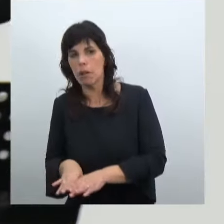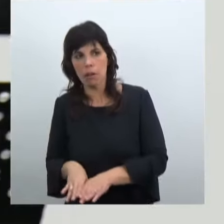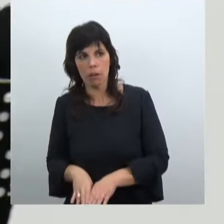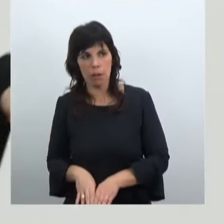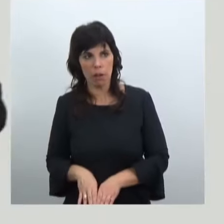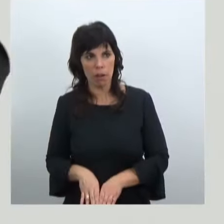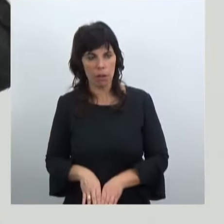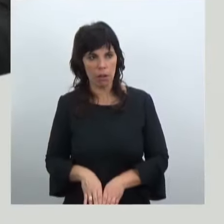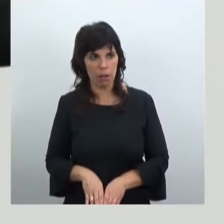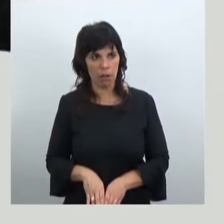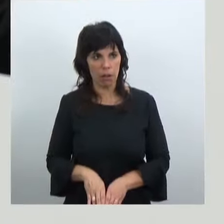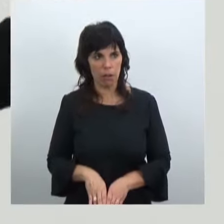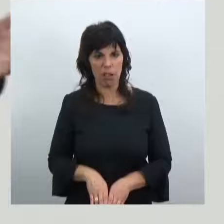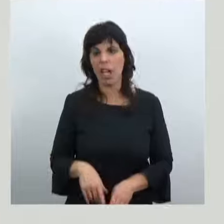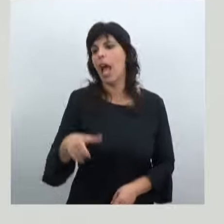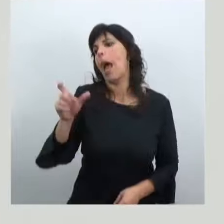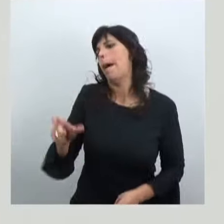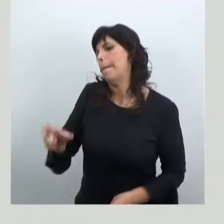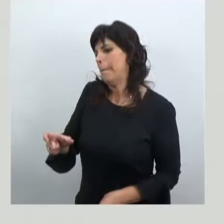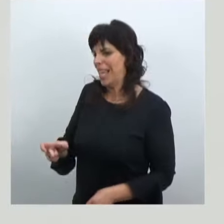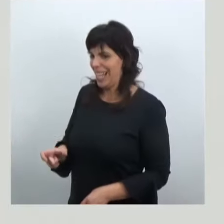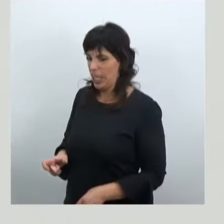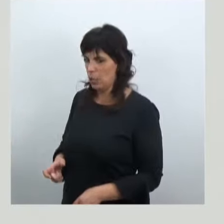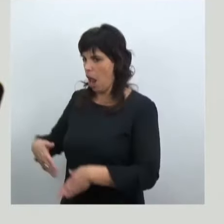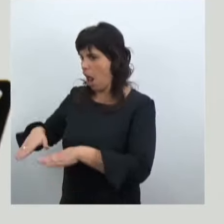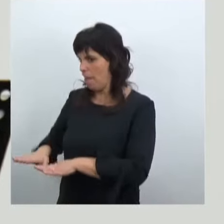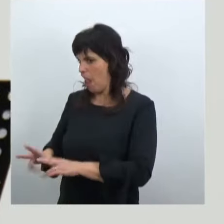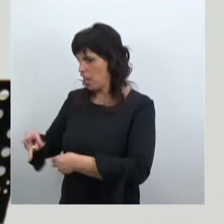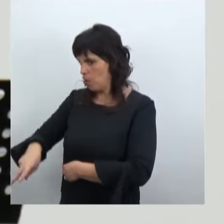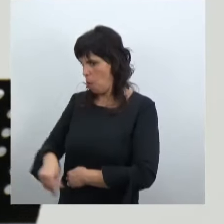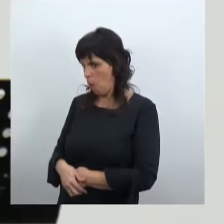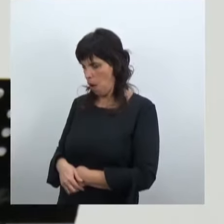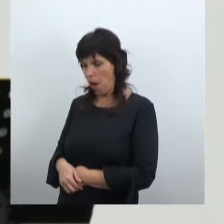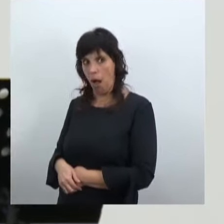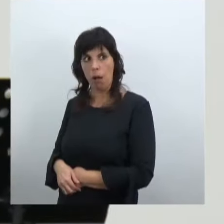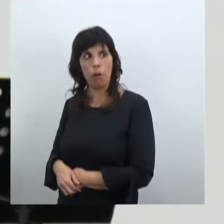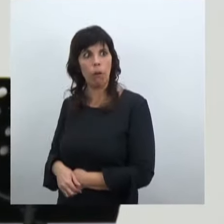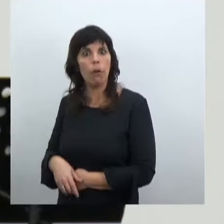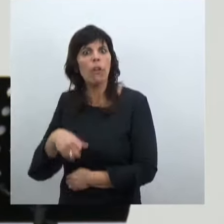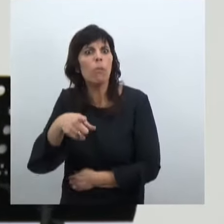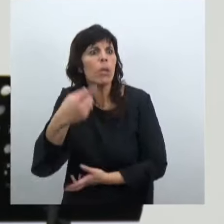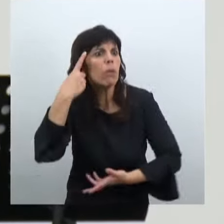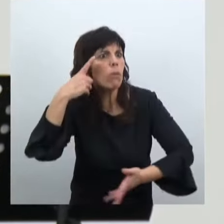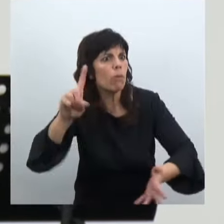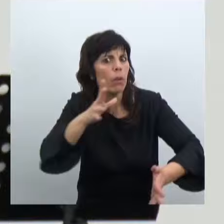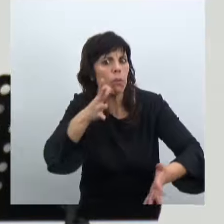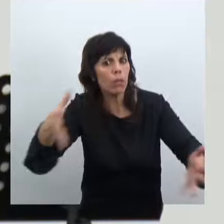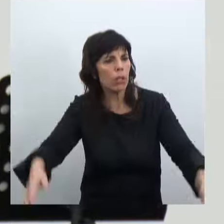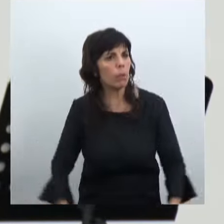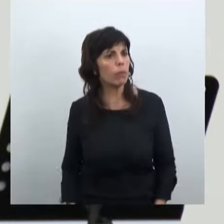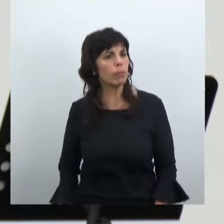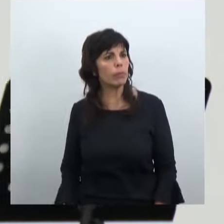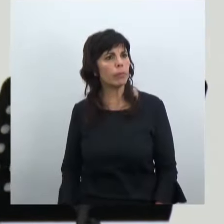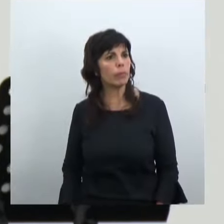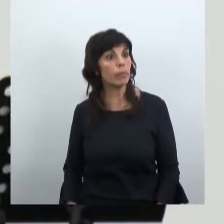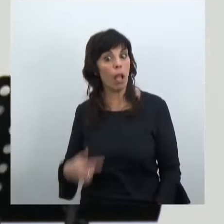Los injustos, adúlteros. Para. ¿De qué hablas? ¿De qué lo sabes tú? ¿Sabes lo que a